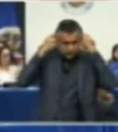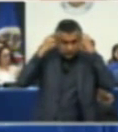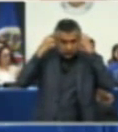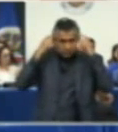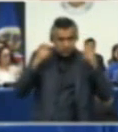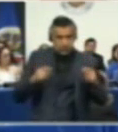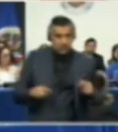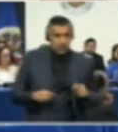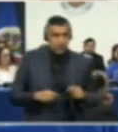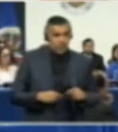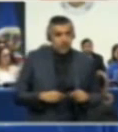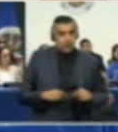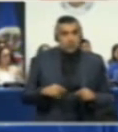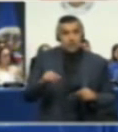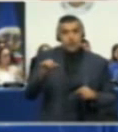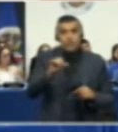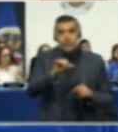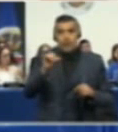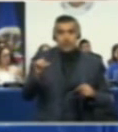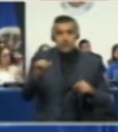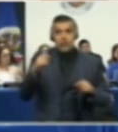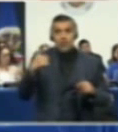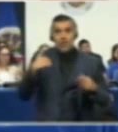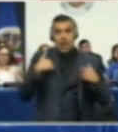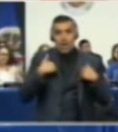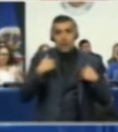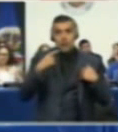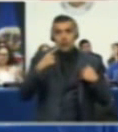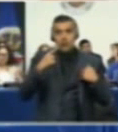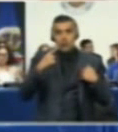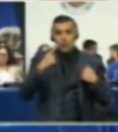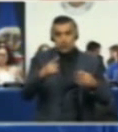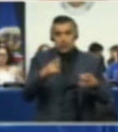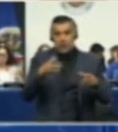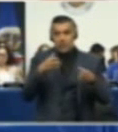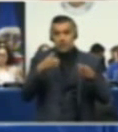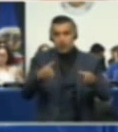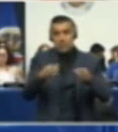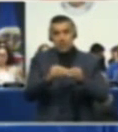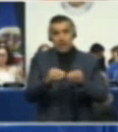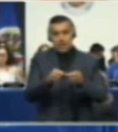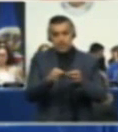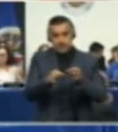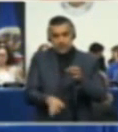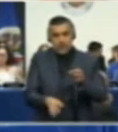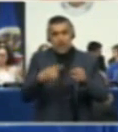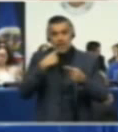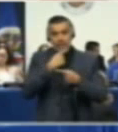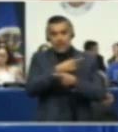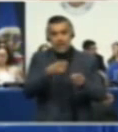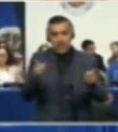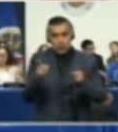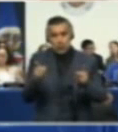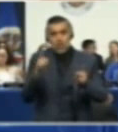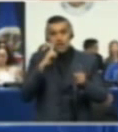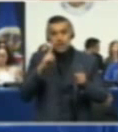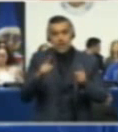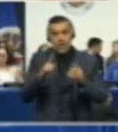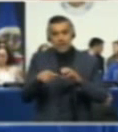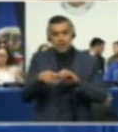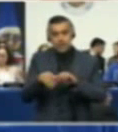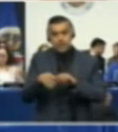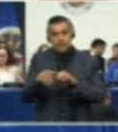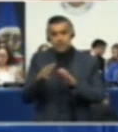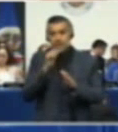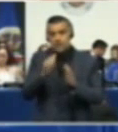la declaración de interdicción y el nombramiento del curador. Lo práctico sería seguir el procedimiento no contencioso